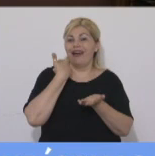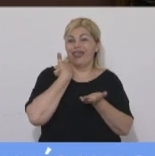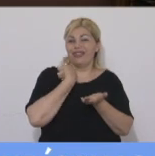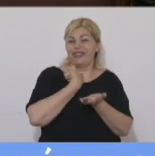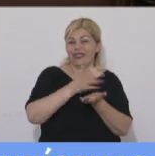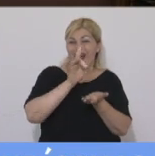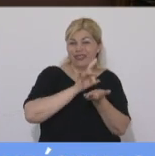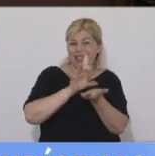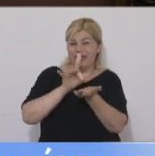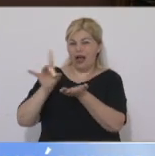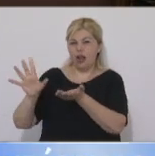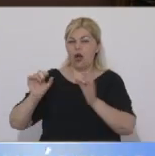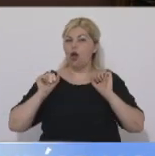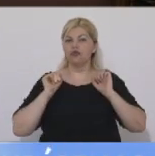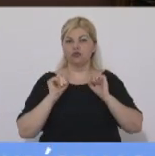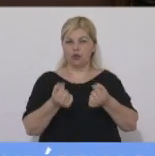acciones legales